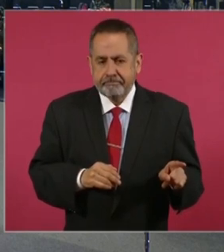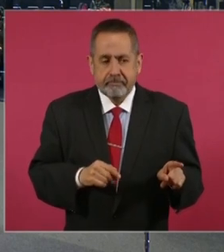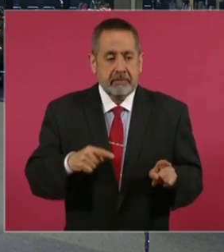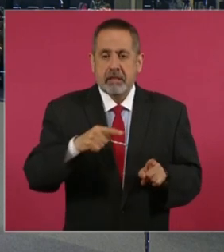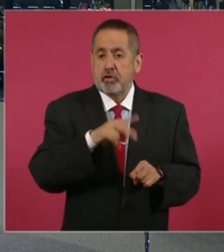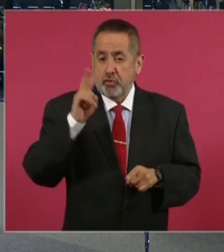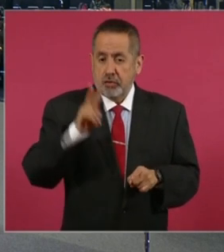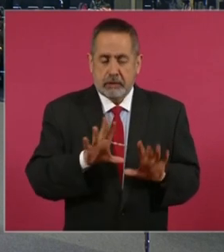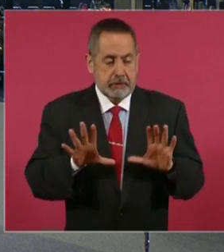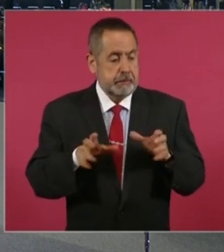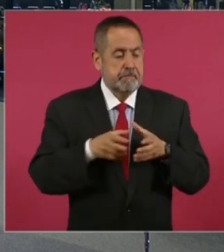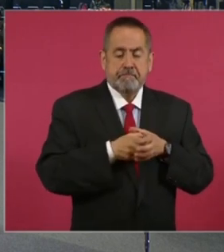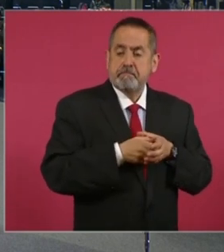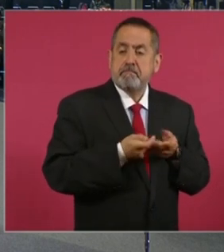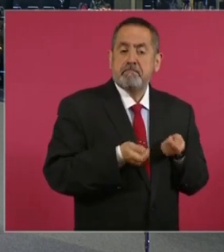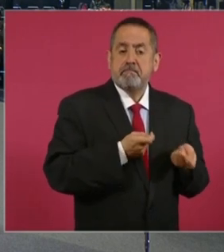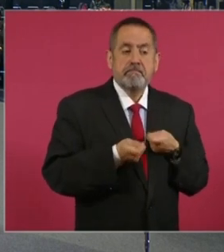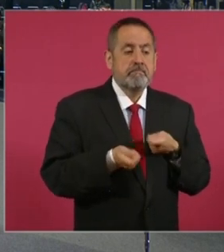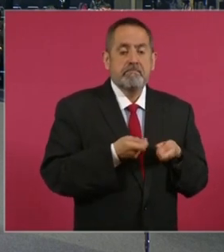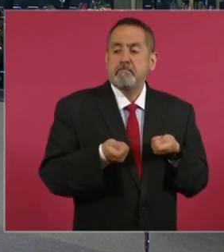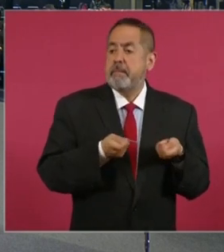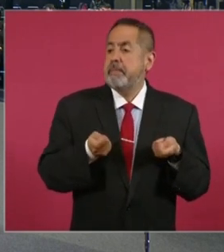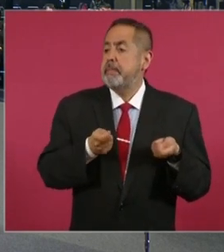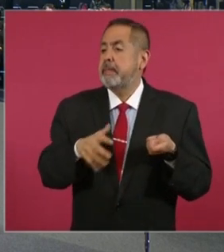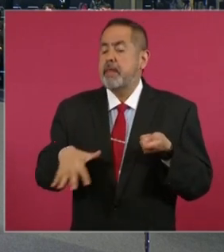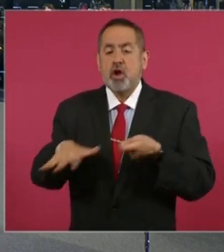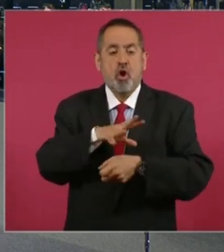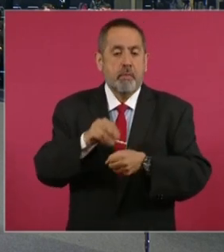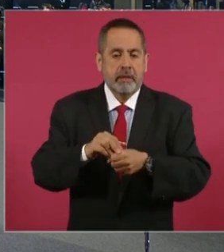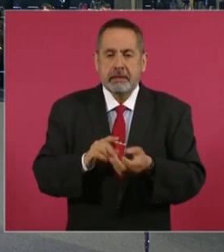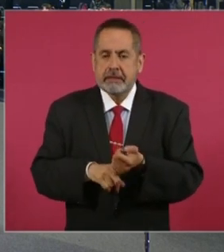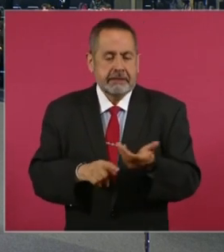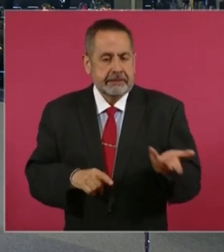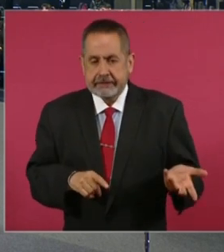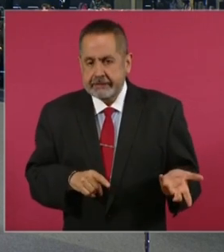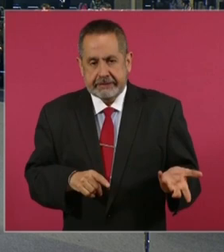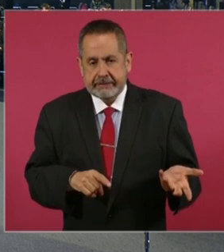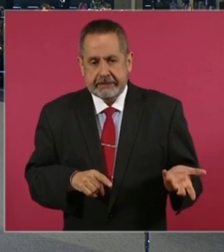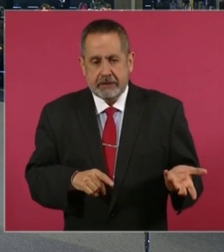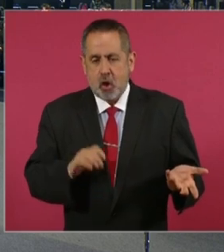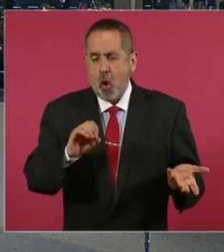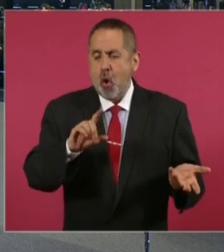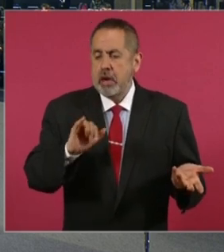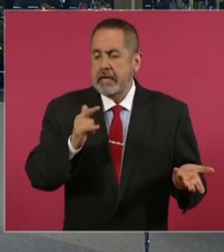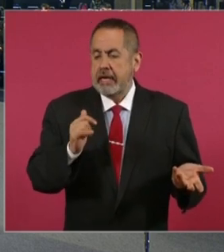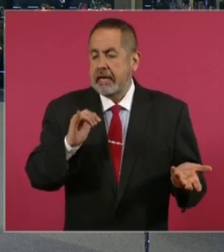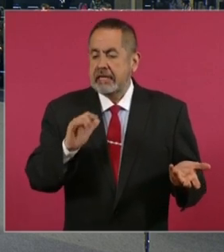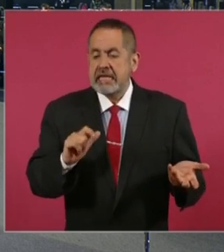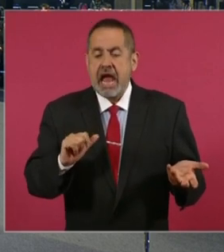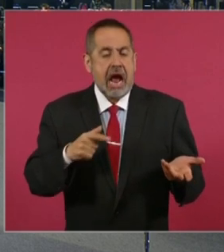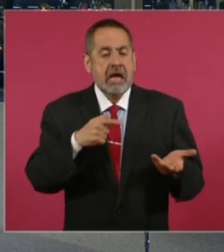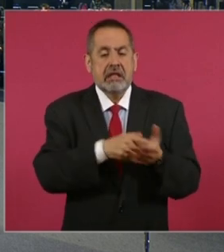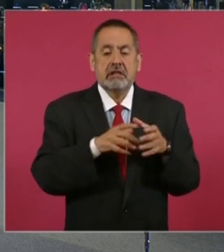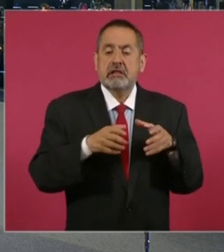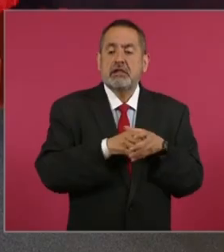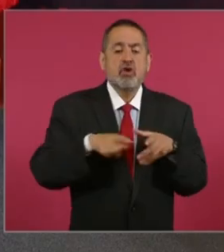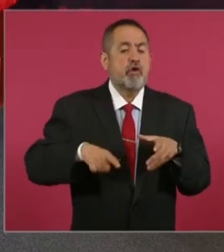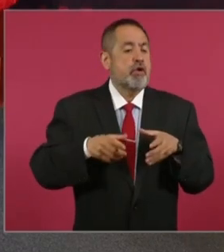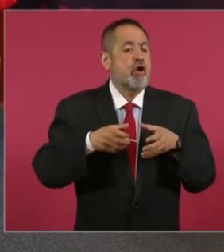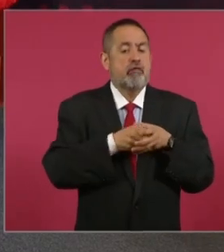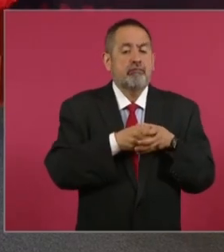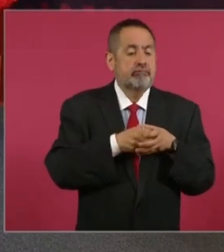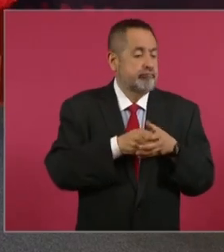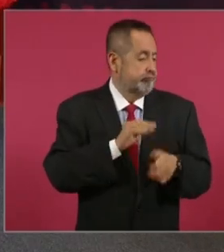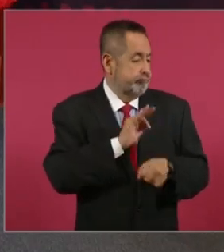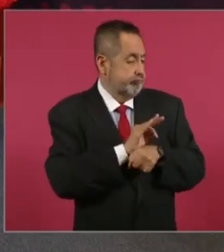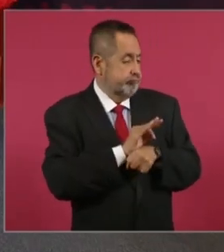oligarquía que significa el gobierno en